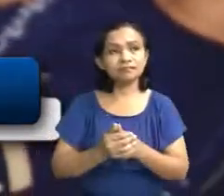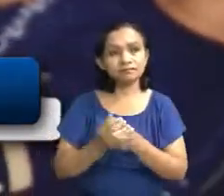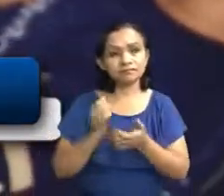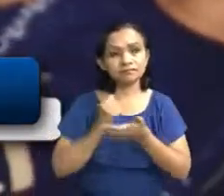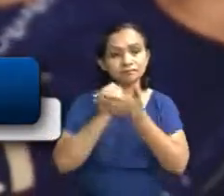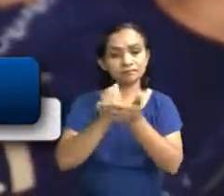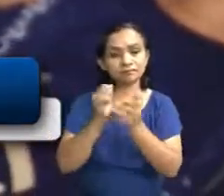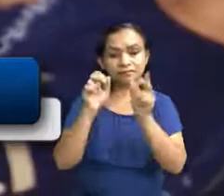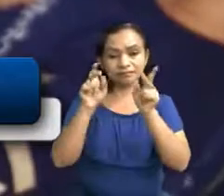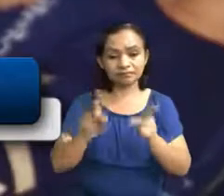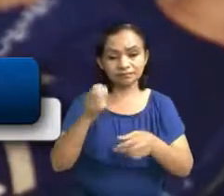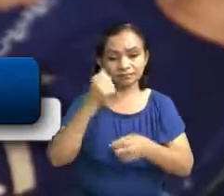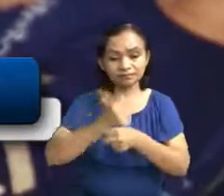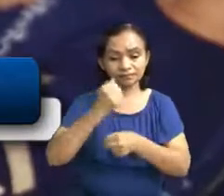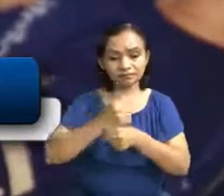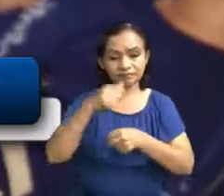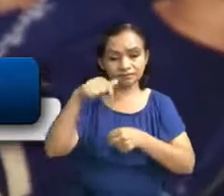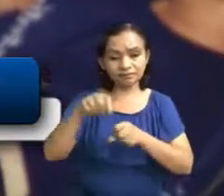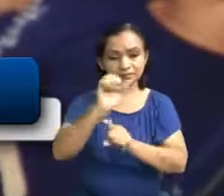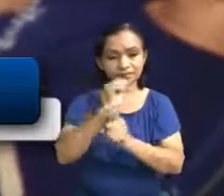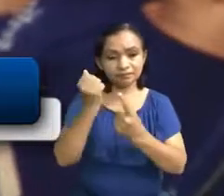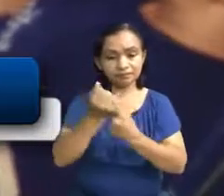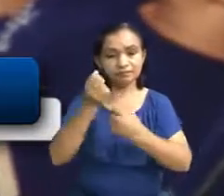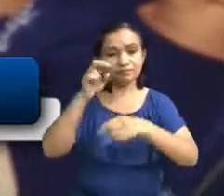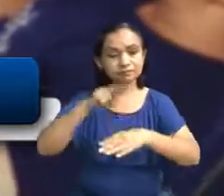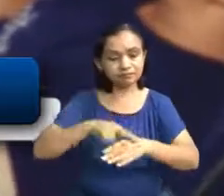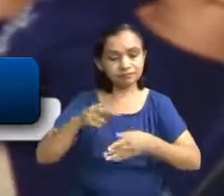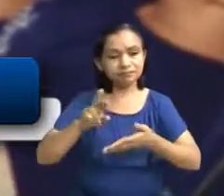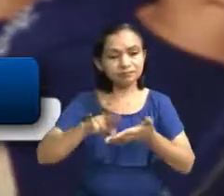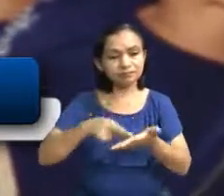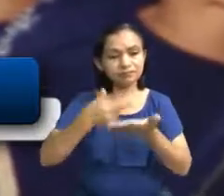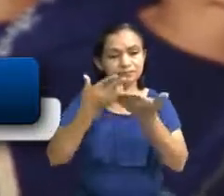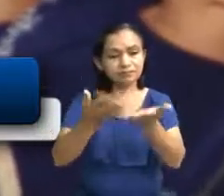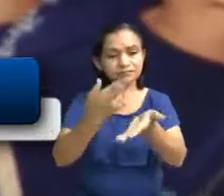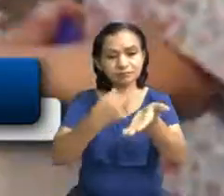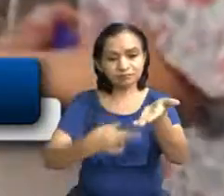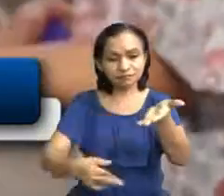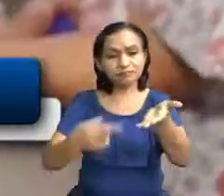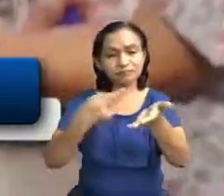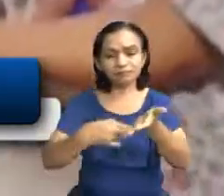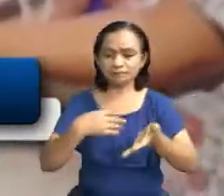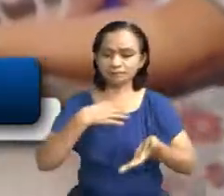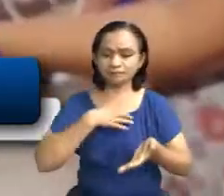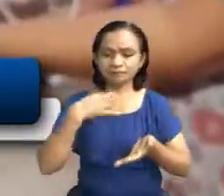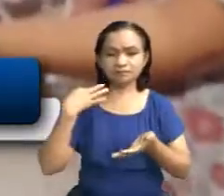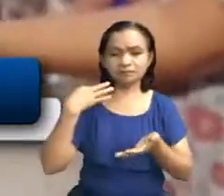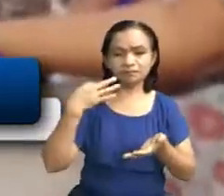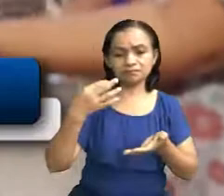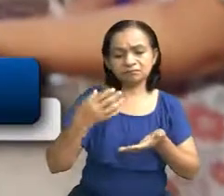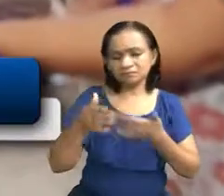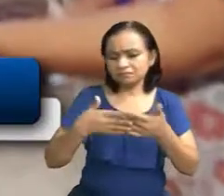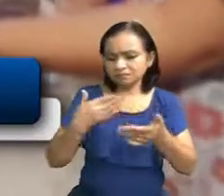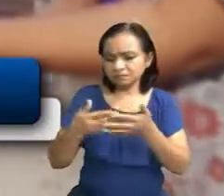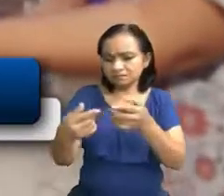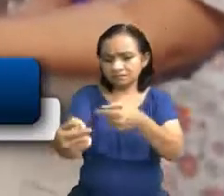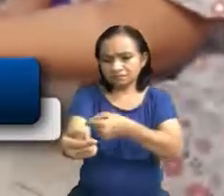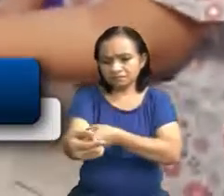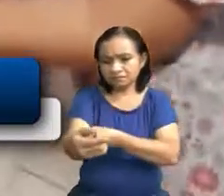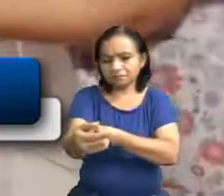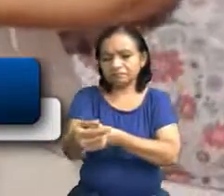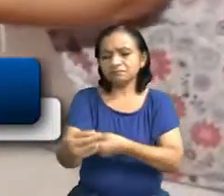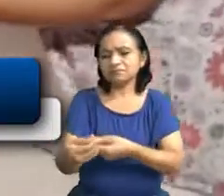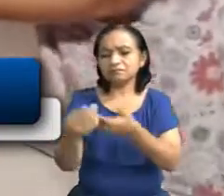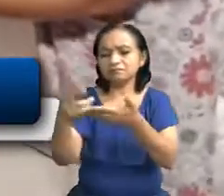la Asamblea donen sangre. Y esa es la idea a nivel nacional, que queremos desarrollar esa cultura de donación voluntaria para que más personas participen